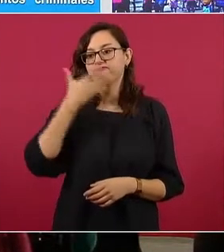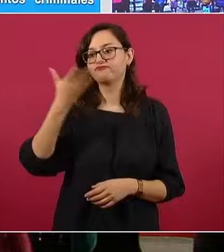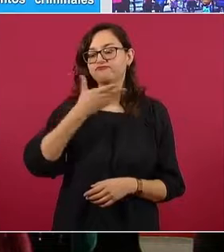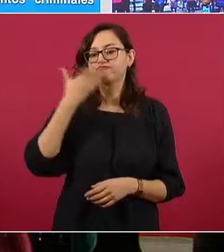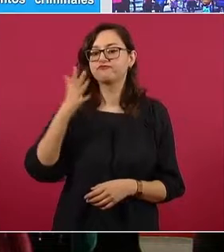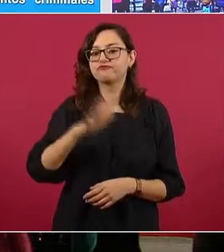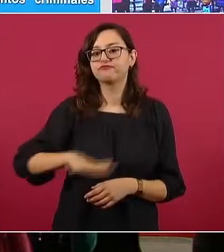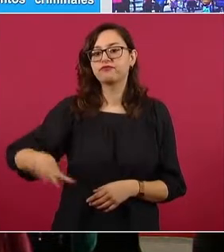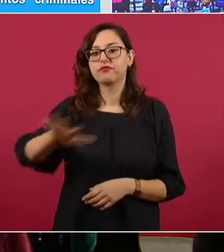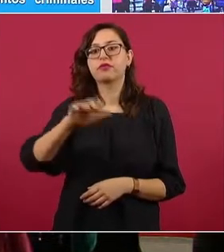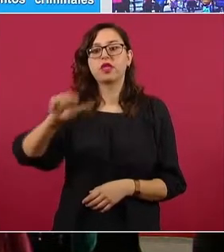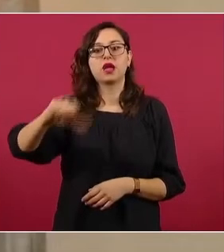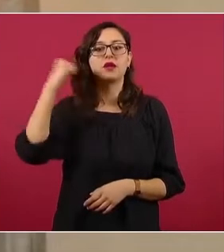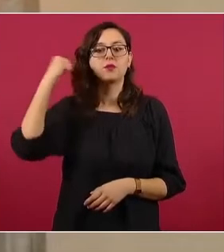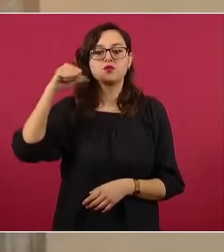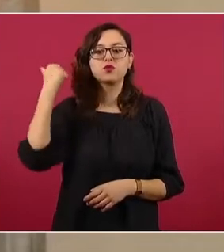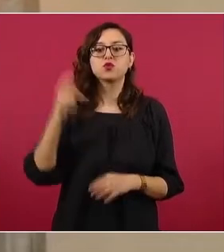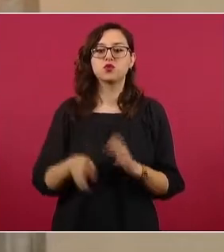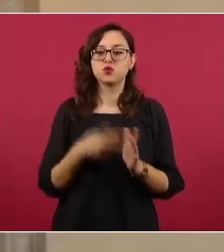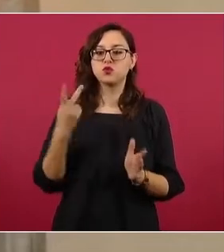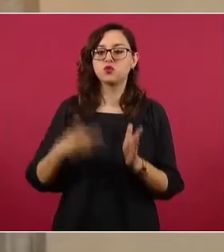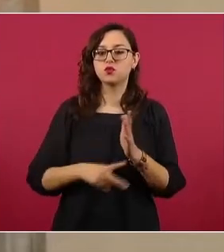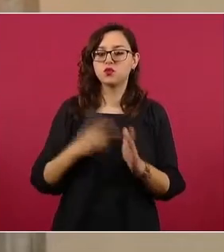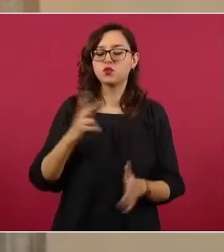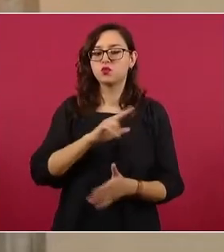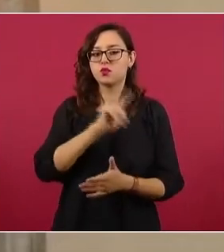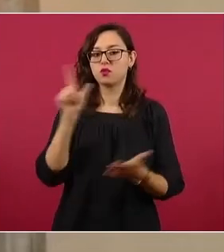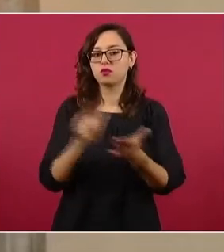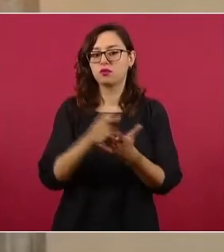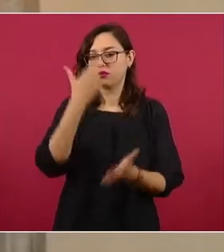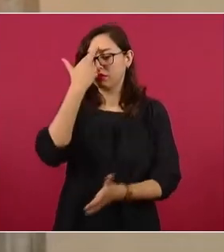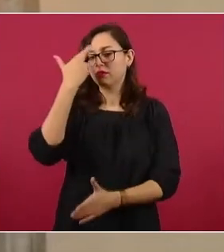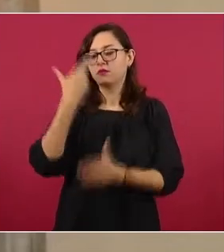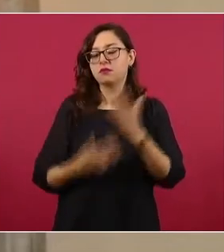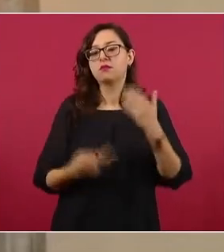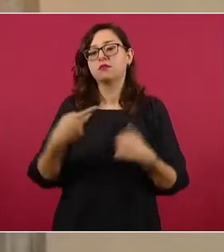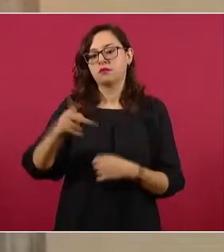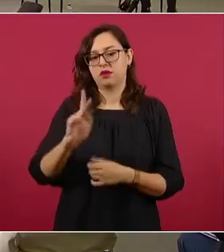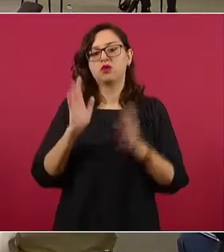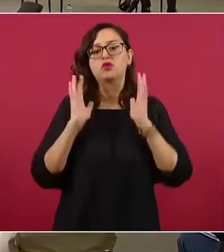el puerto de Acapulco, pero ya se está actuando en consecuencia. Siguiente.